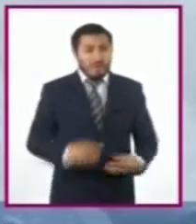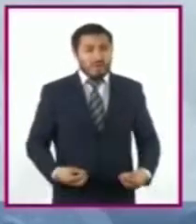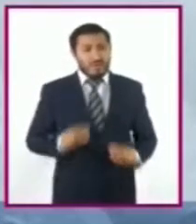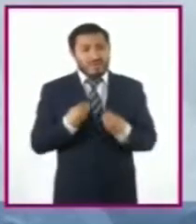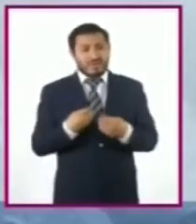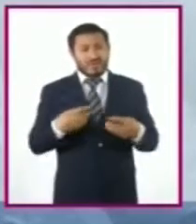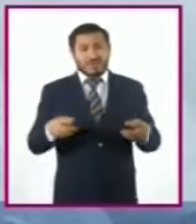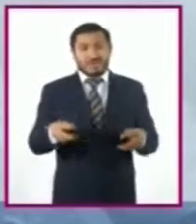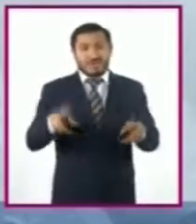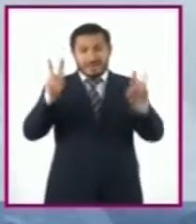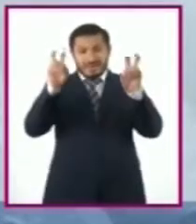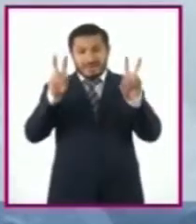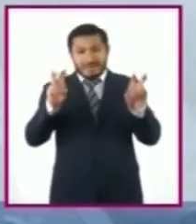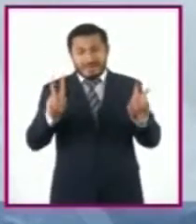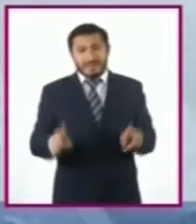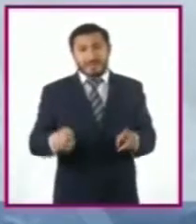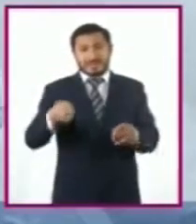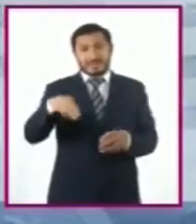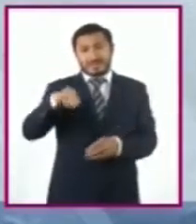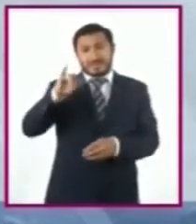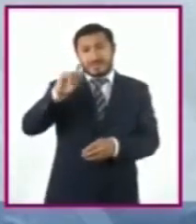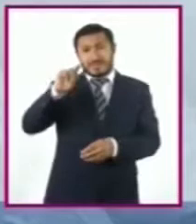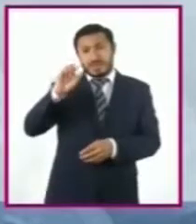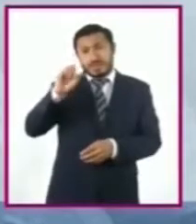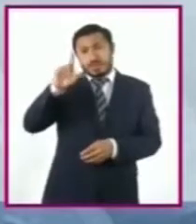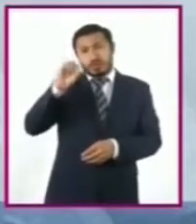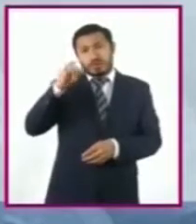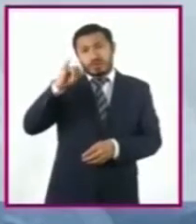de la mitología clásica. ¿Se acuerdan?